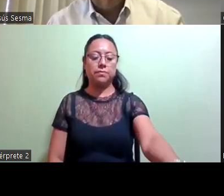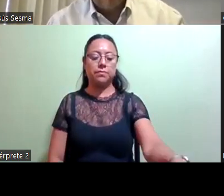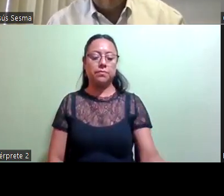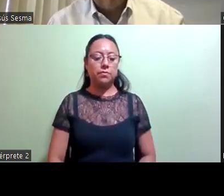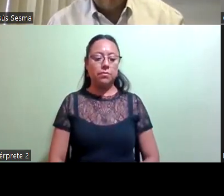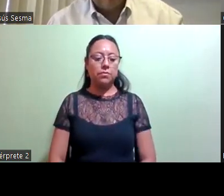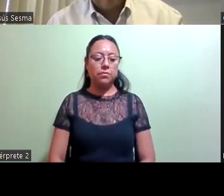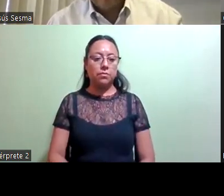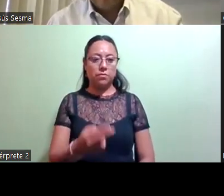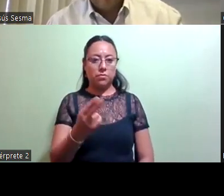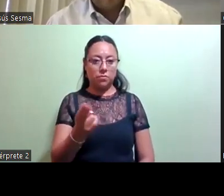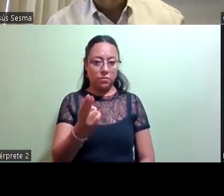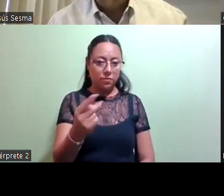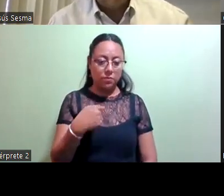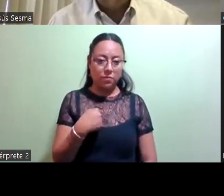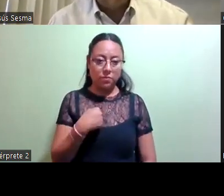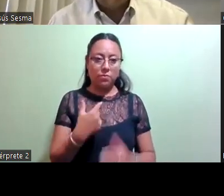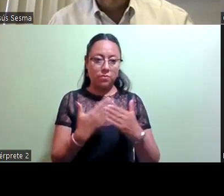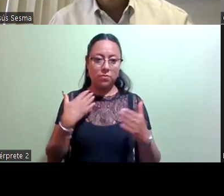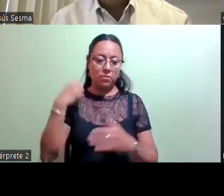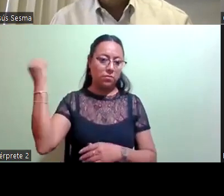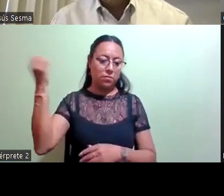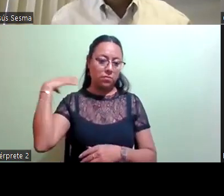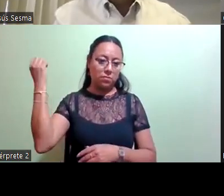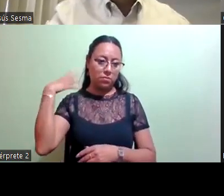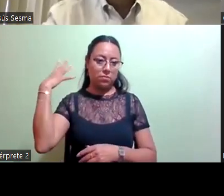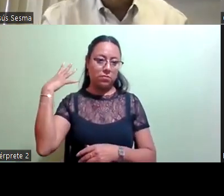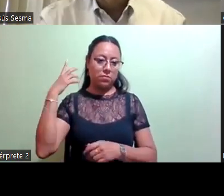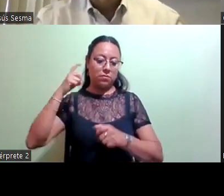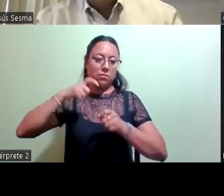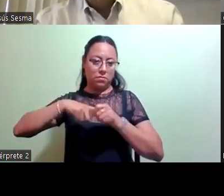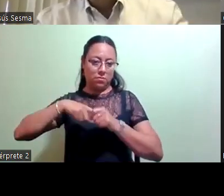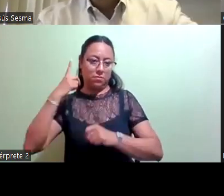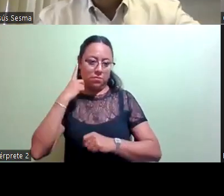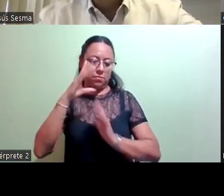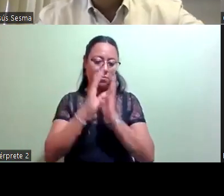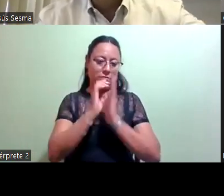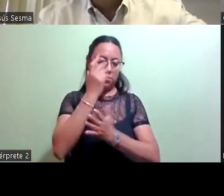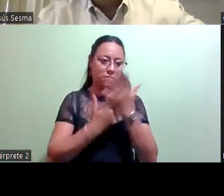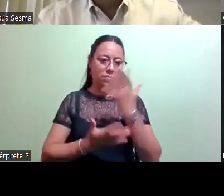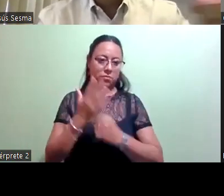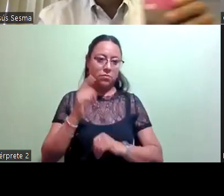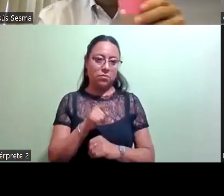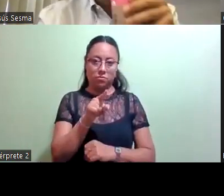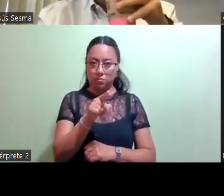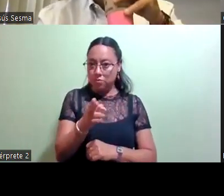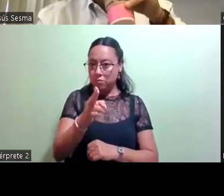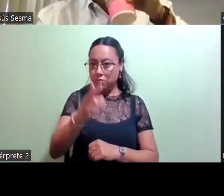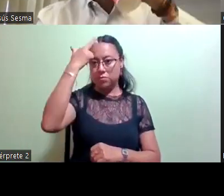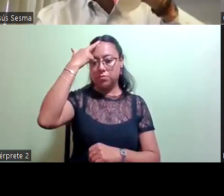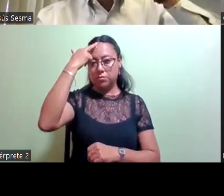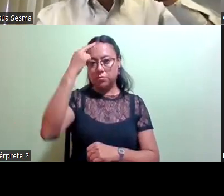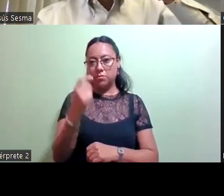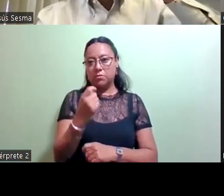Usted y yo fuimos parte de la Asamblea Constituyente. Usted recordará que uno de los primeros